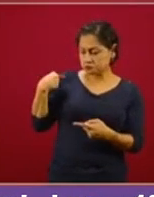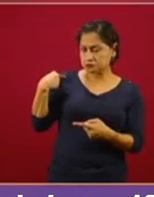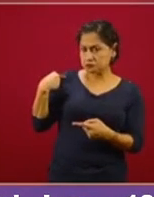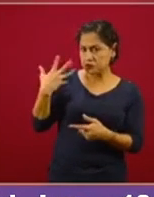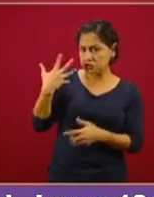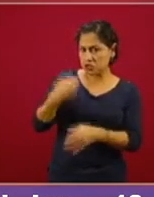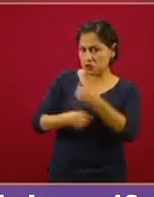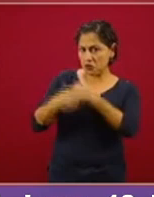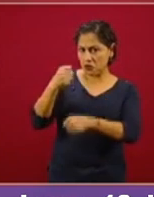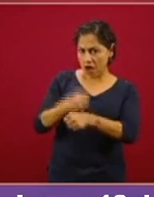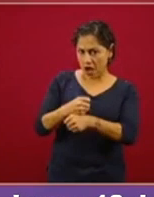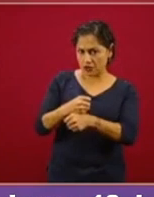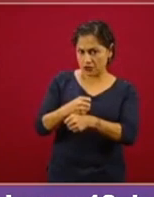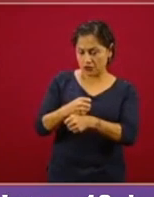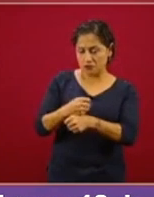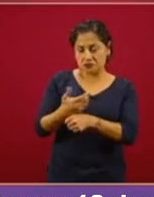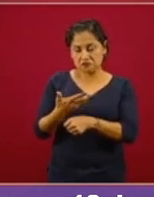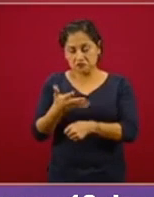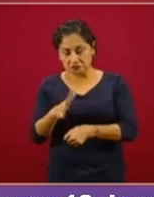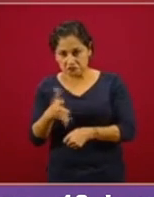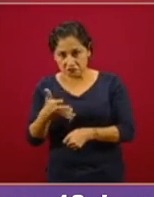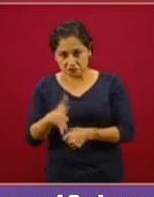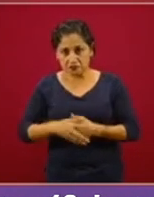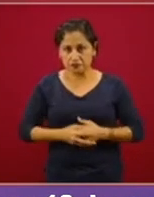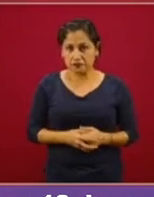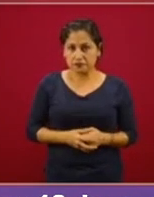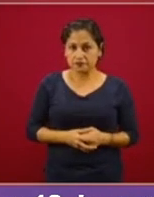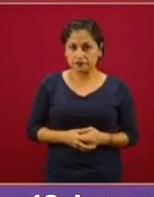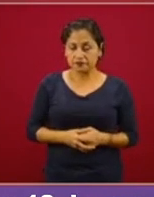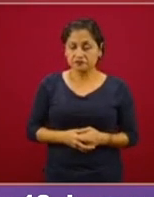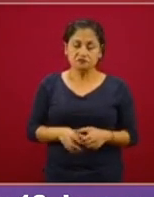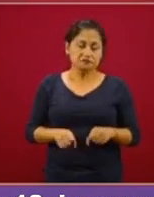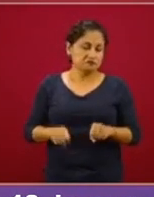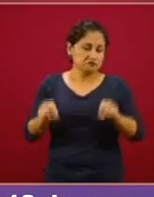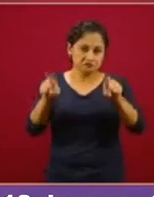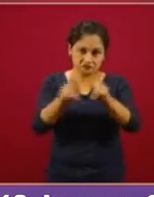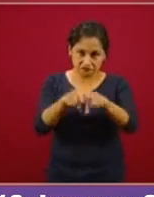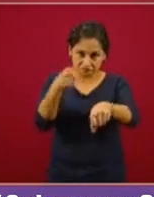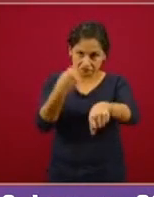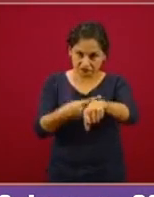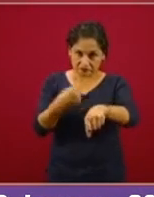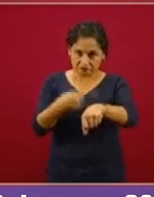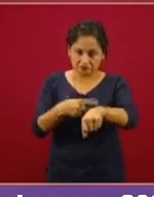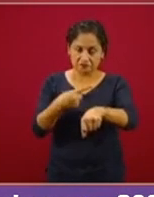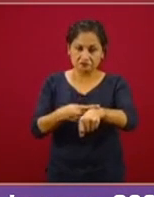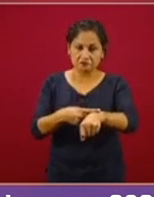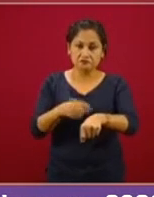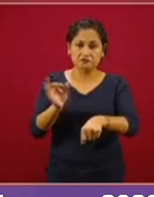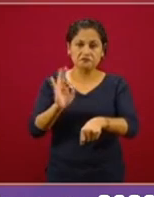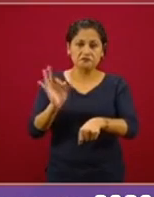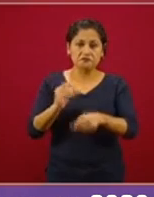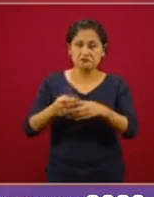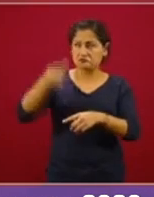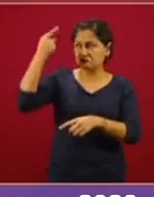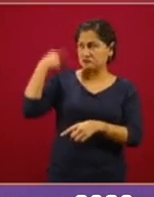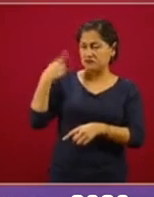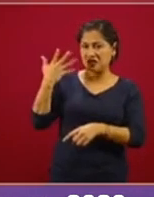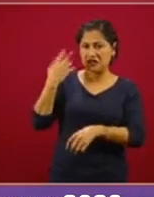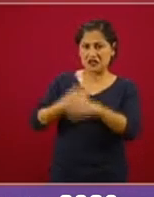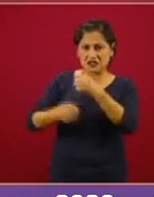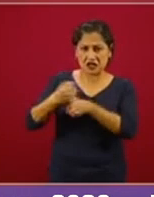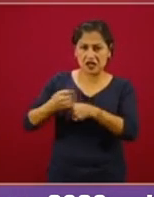5 años, o muy poco en los últimos 5 años, son prácticamente las mismas, quizá han variado un poquito más en los últimos 10 o 15